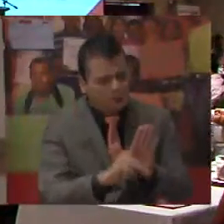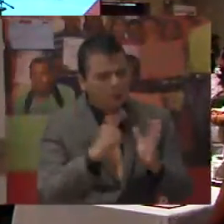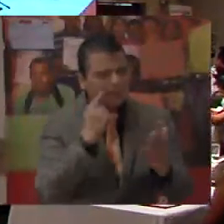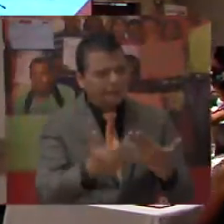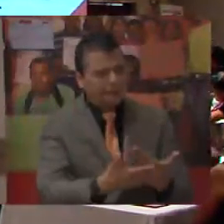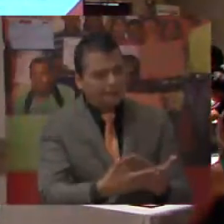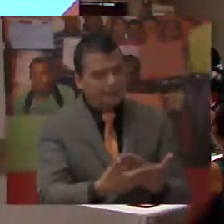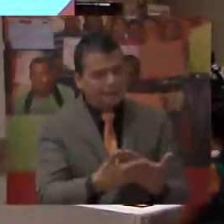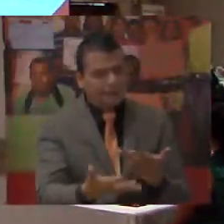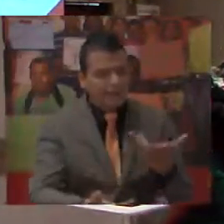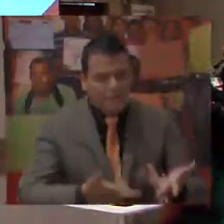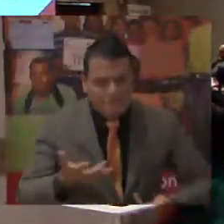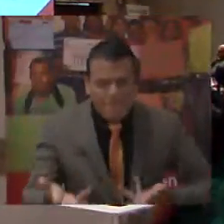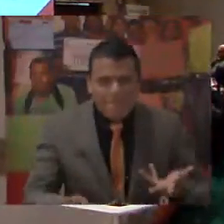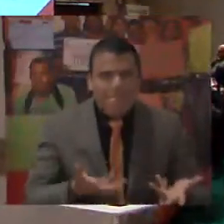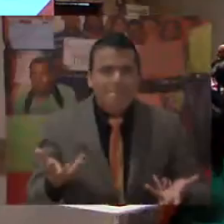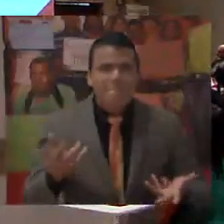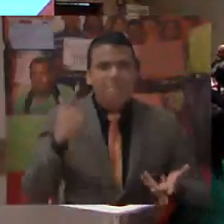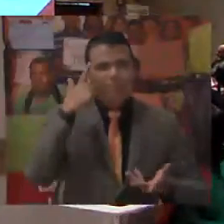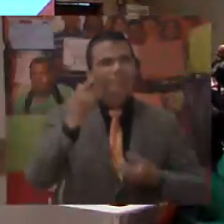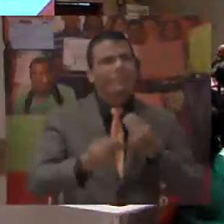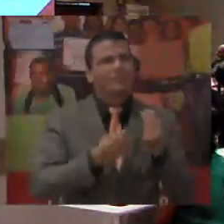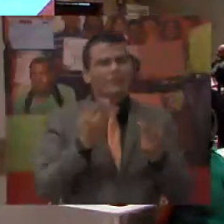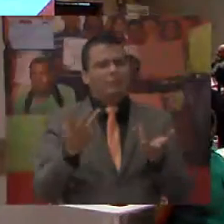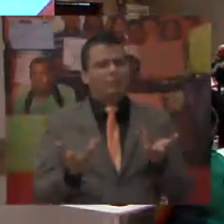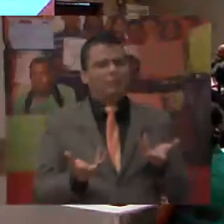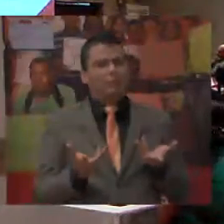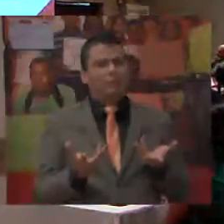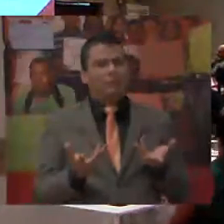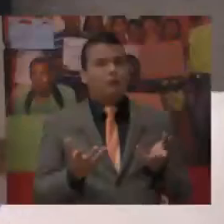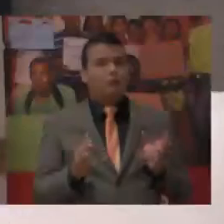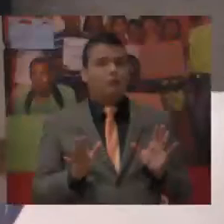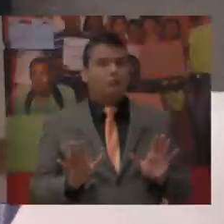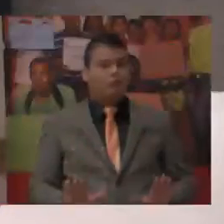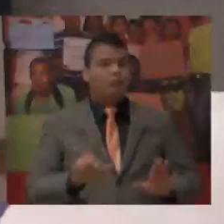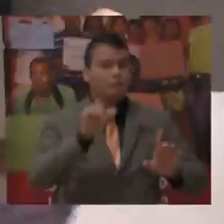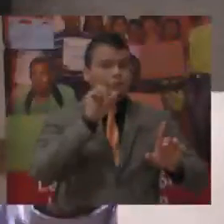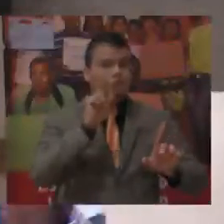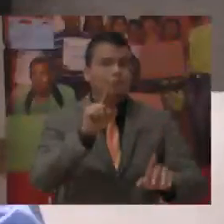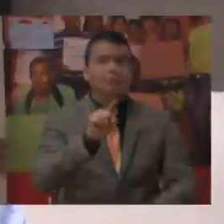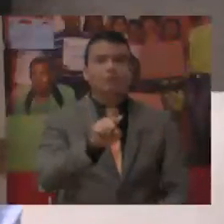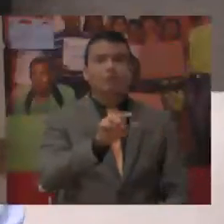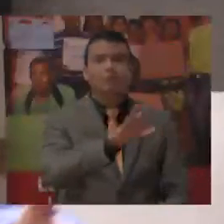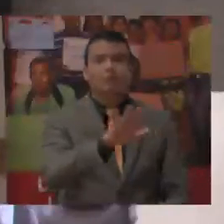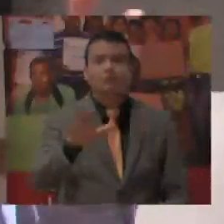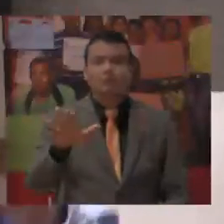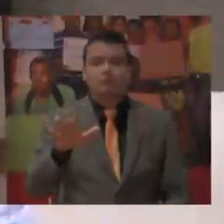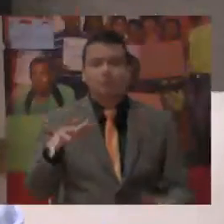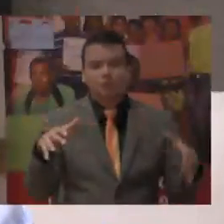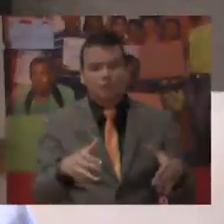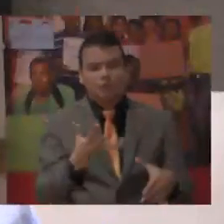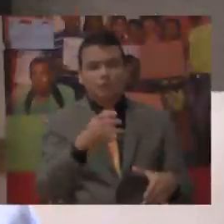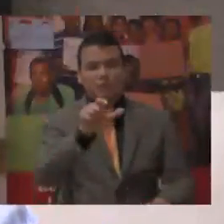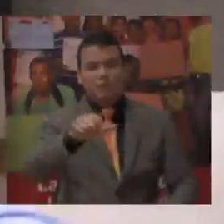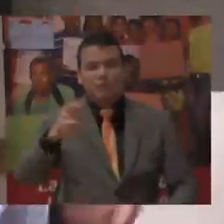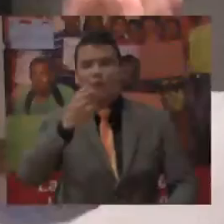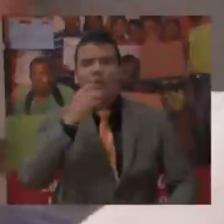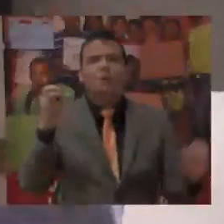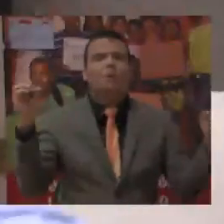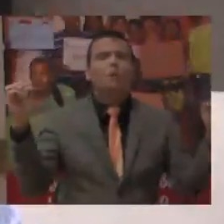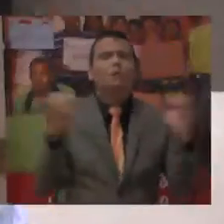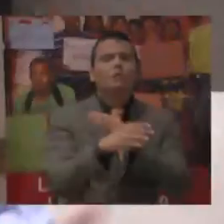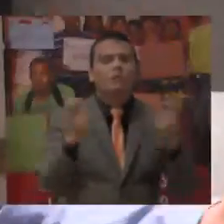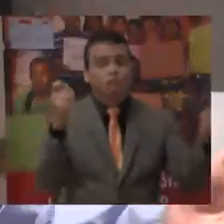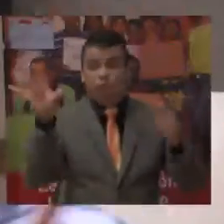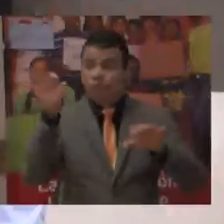uno no se puede mover, uno no puede, vamos, la idea que tenía de los 50 guardas, de 50 reguladores de